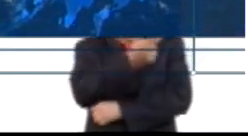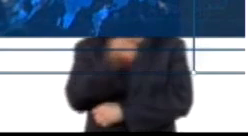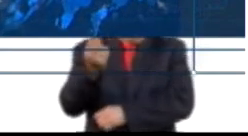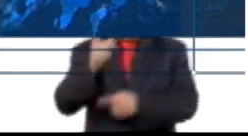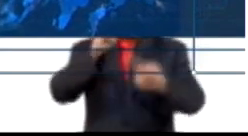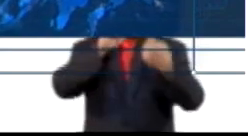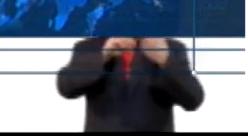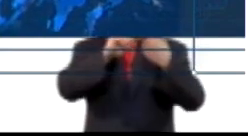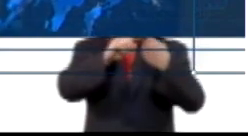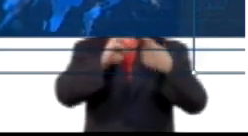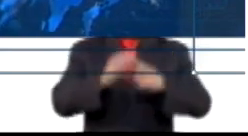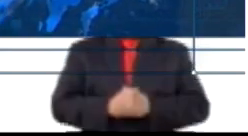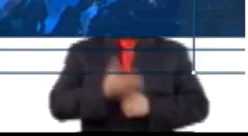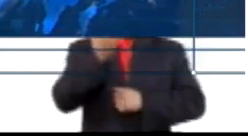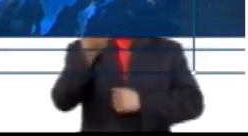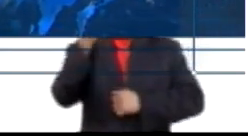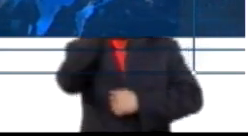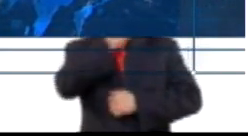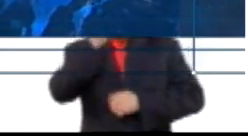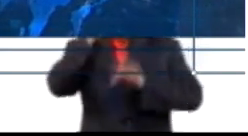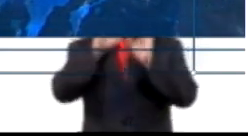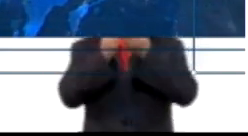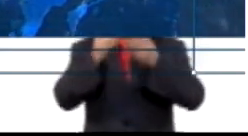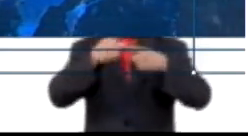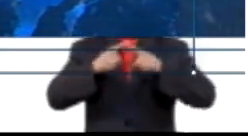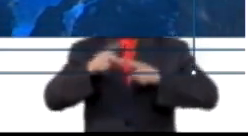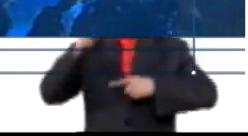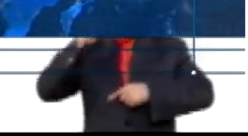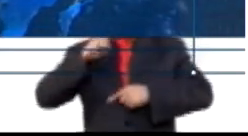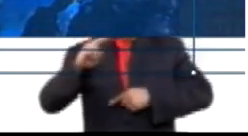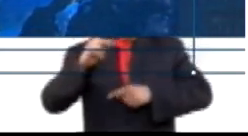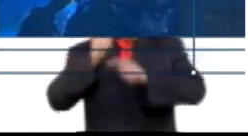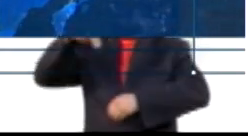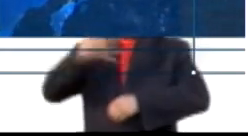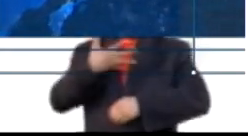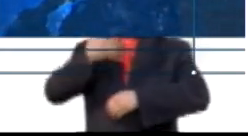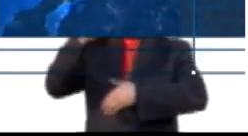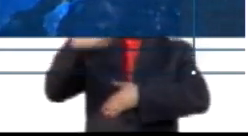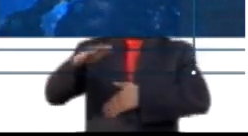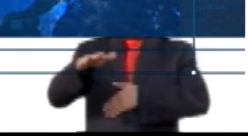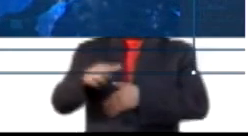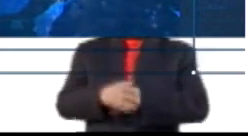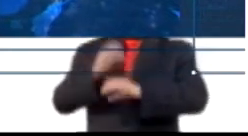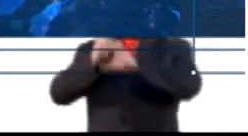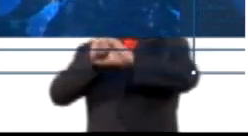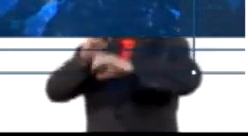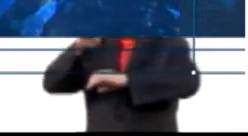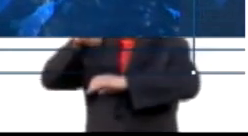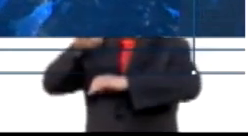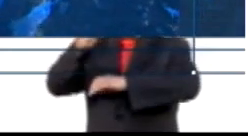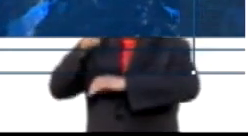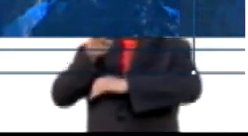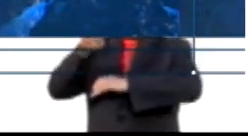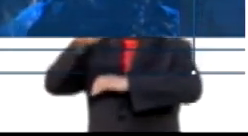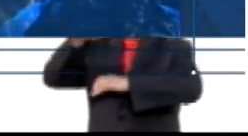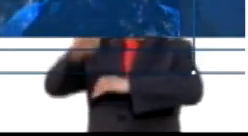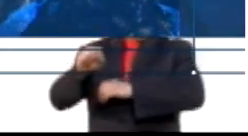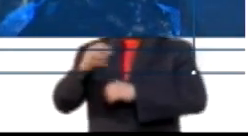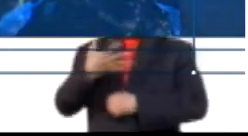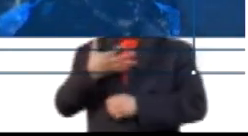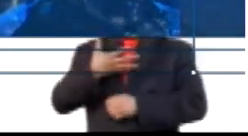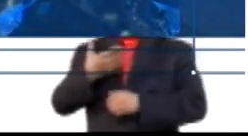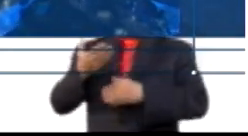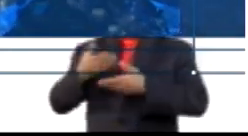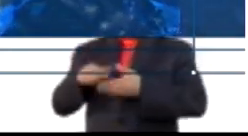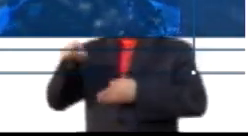estamos moviendo hoy en la línea 5 del metro, que te permite llegar a los destinos principales de la línea 1. También tenemos un servicio de autobuses en el